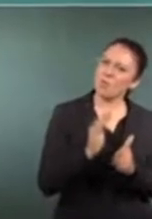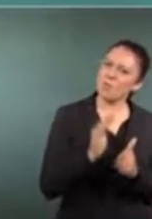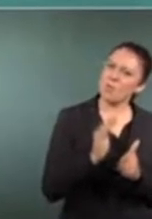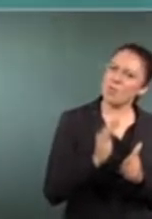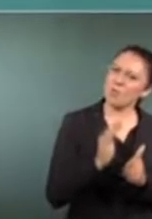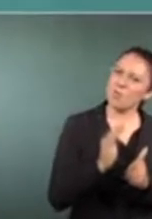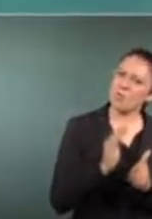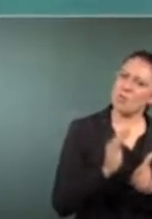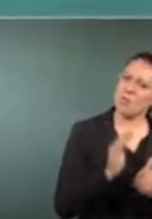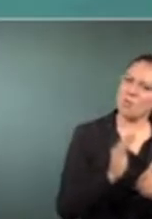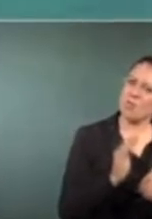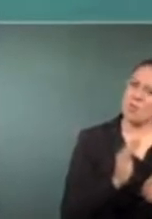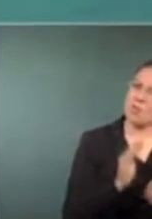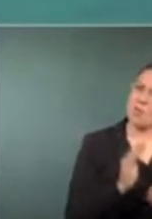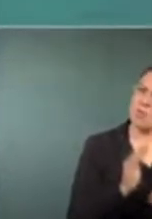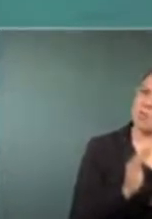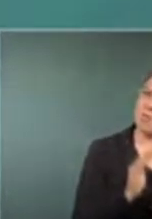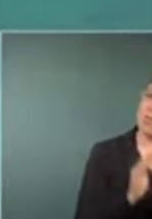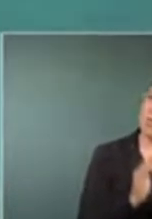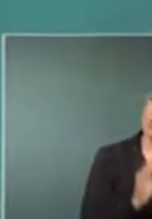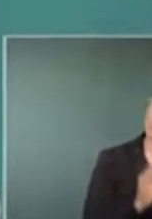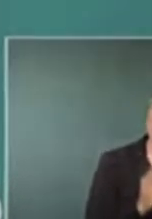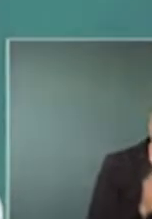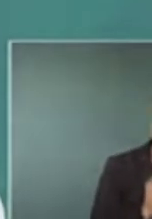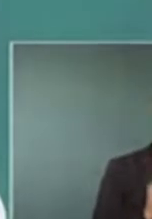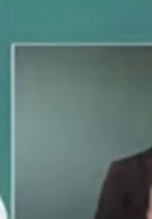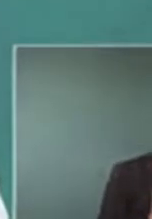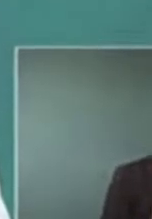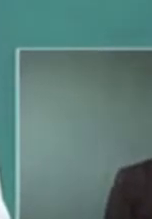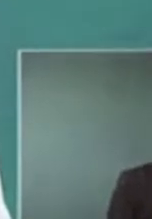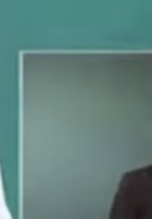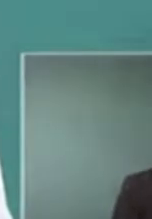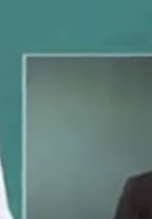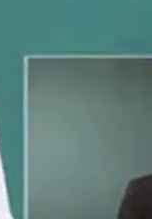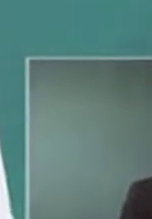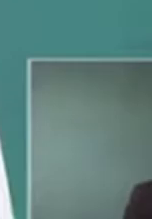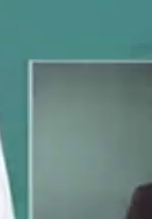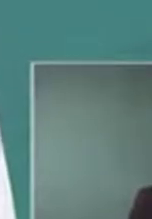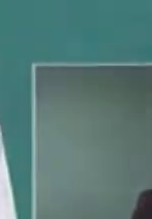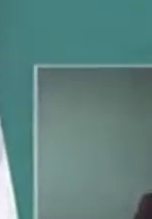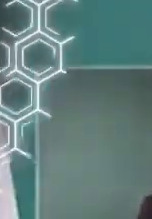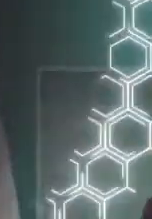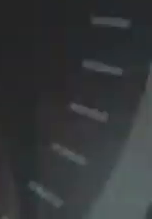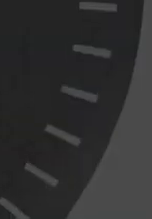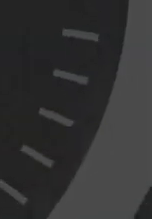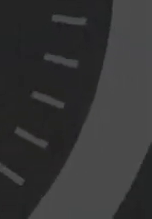oportunidad para ponerlas. Visita tribunanoticias.mx, la historia es nuestra.